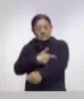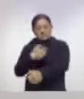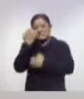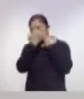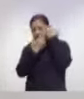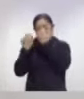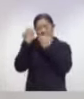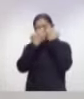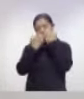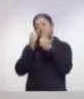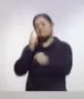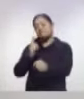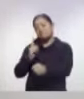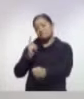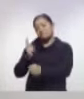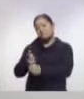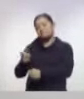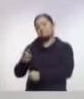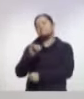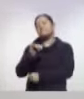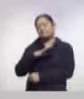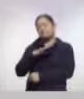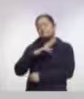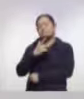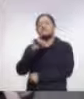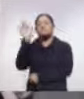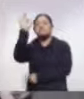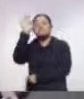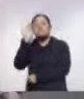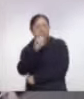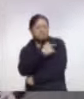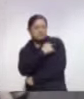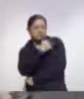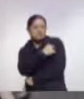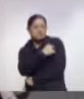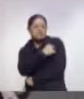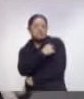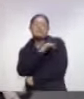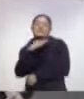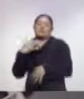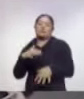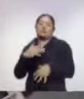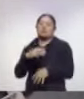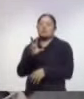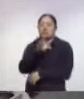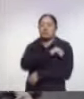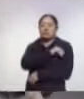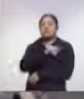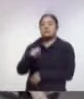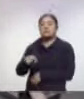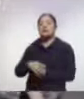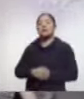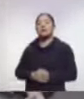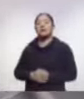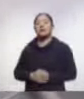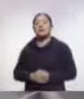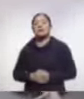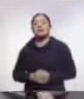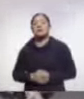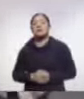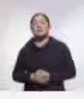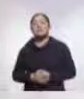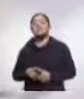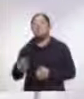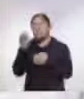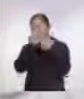diagnosticarán dengue, una infección vírica transmitida por mosquitos. Su estado de salud será controlado en los siguientes dos días para observar